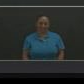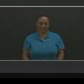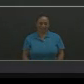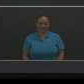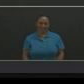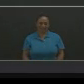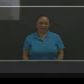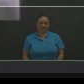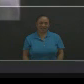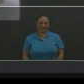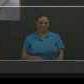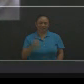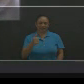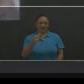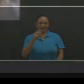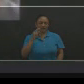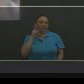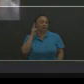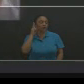¿Te le dan volumen?